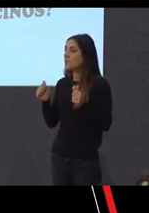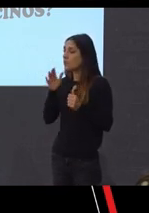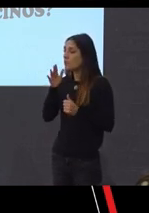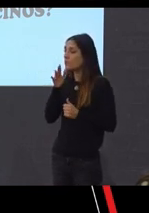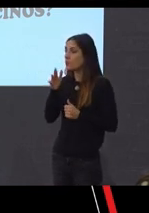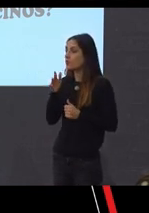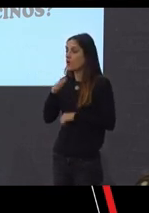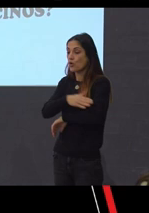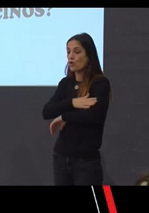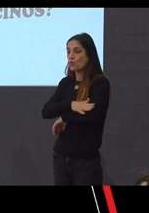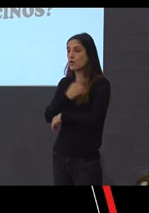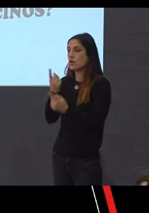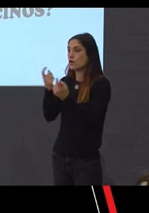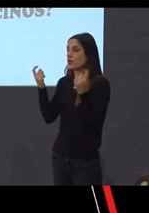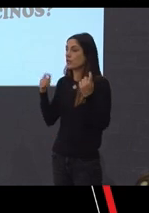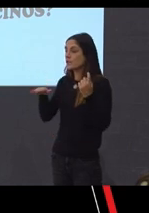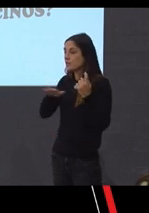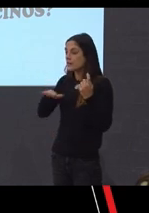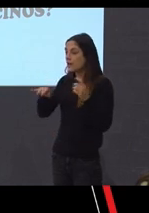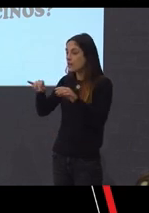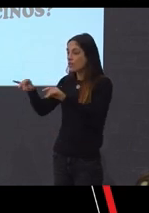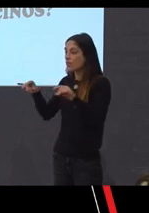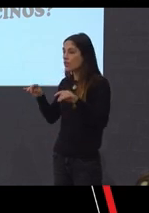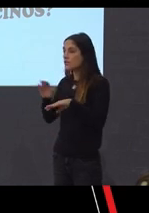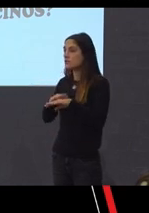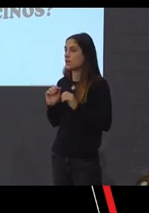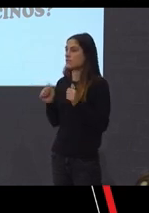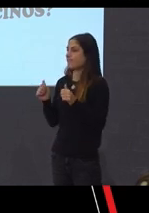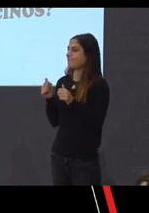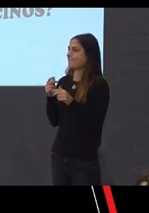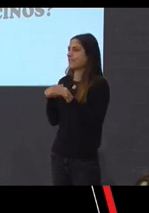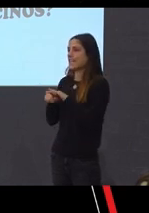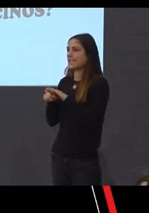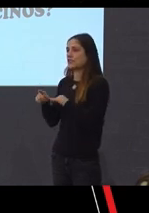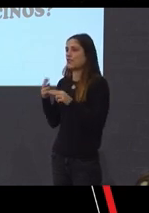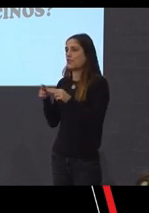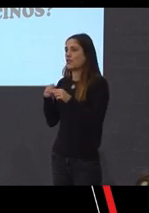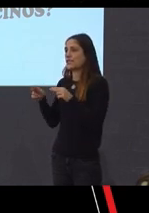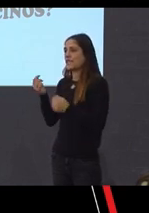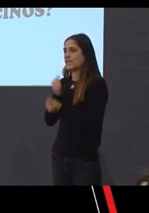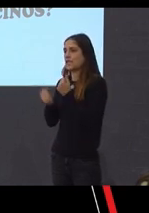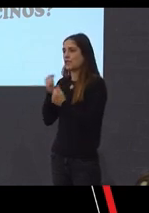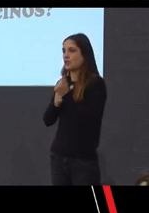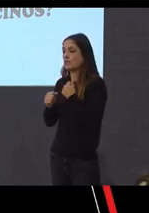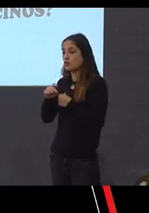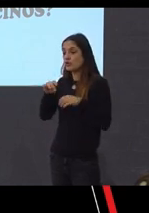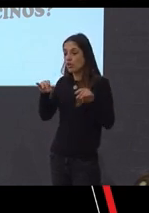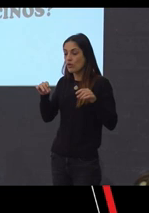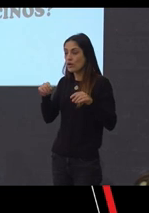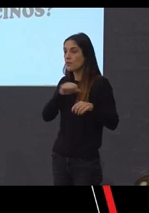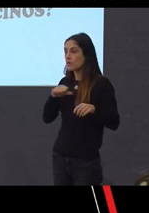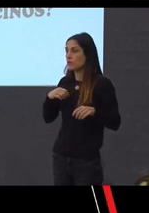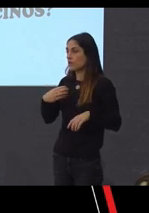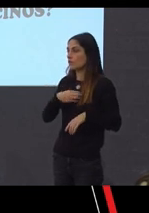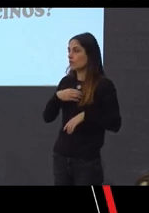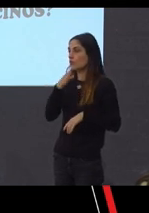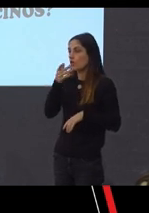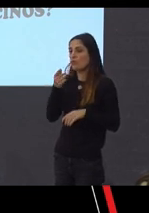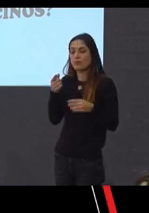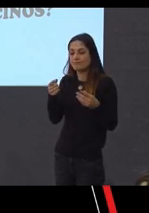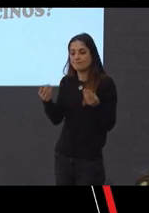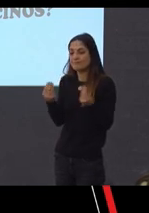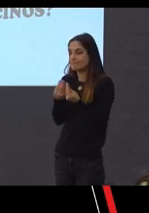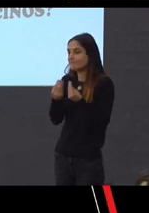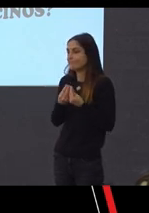Estado precisaba de espazos nos que poñeran funcionamento as súas políticas económicas. Estes espazos non podían ser privados, xa que non tiñan o cento de hectáreas suficientes para